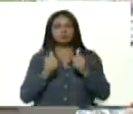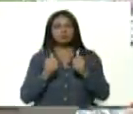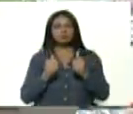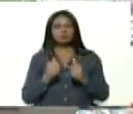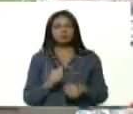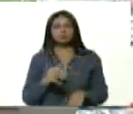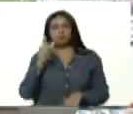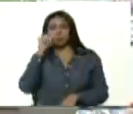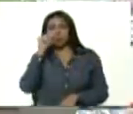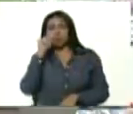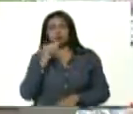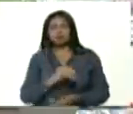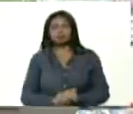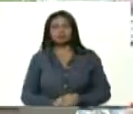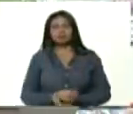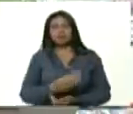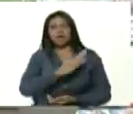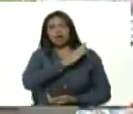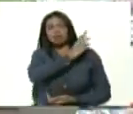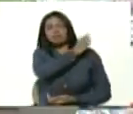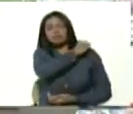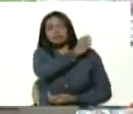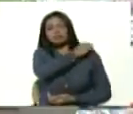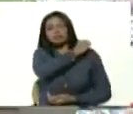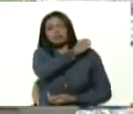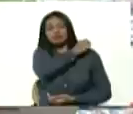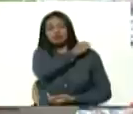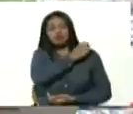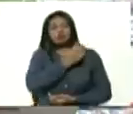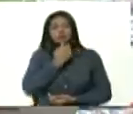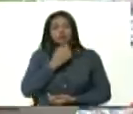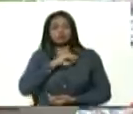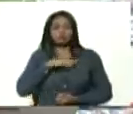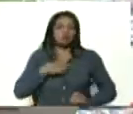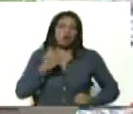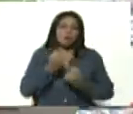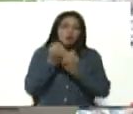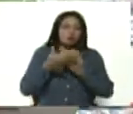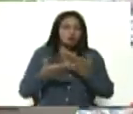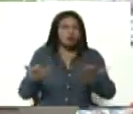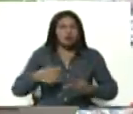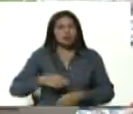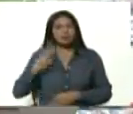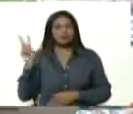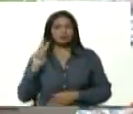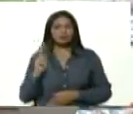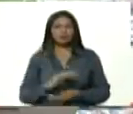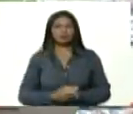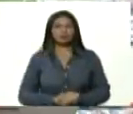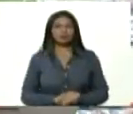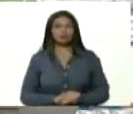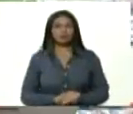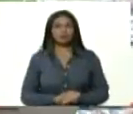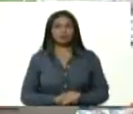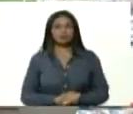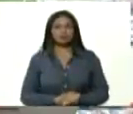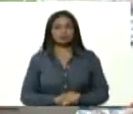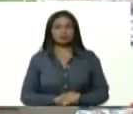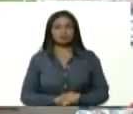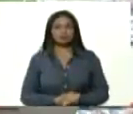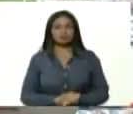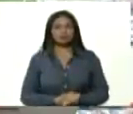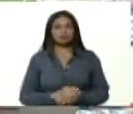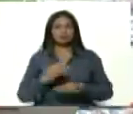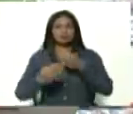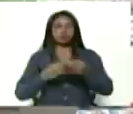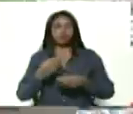doctor Tedros Adhanom, a quien ratificamos nuestra solidaridad desde Venezuela, hizo una